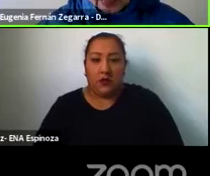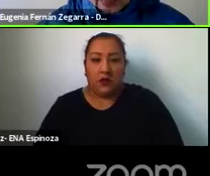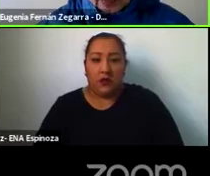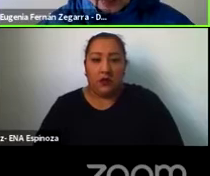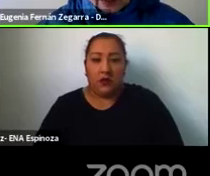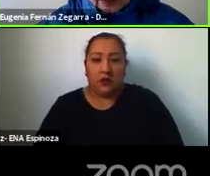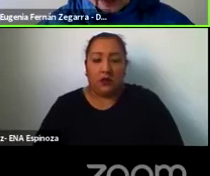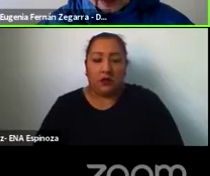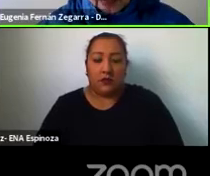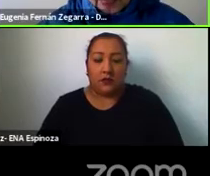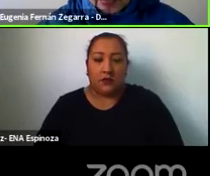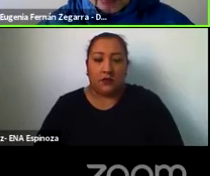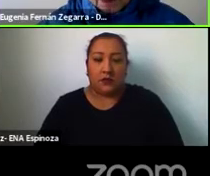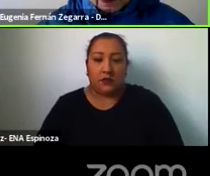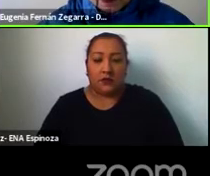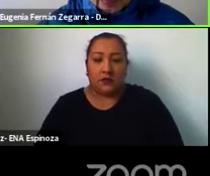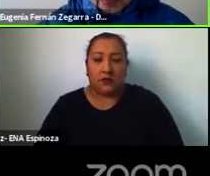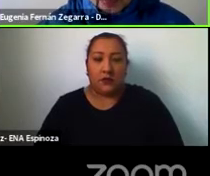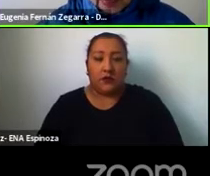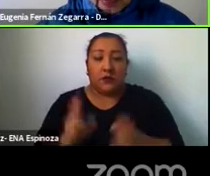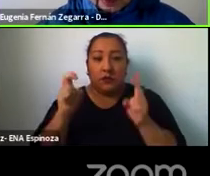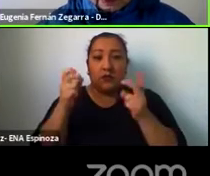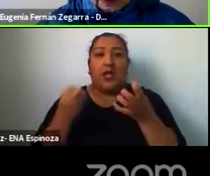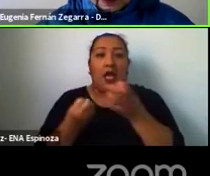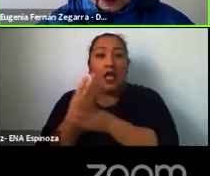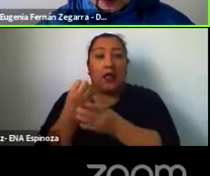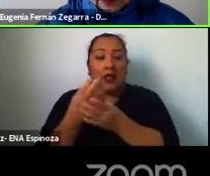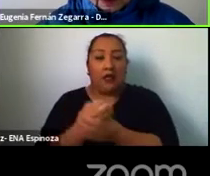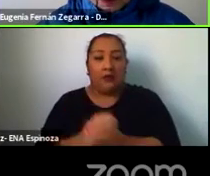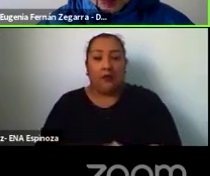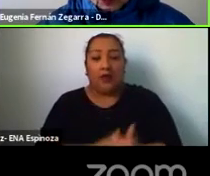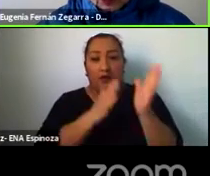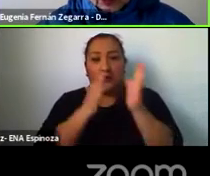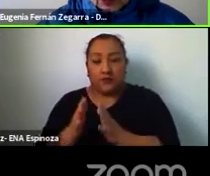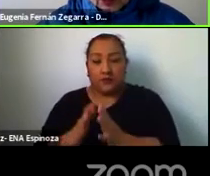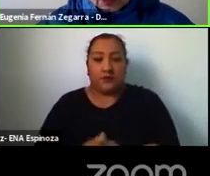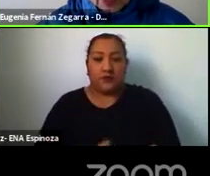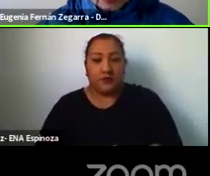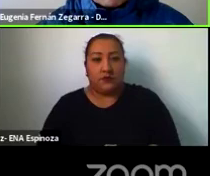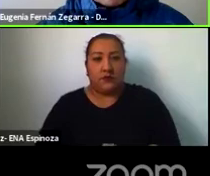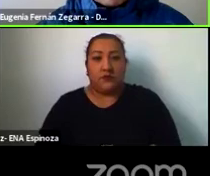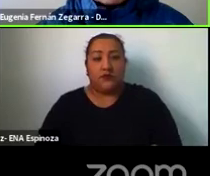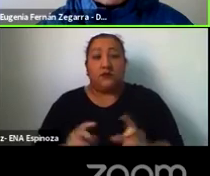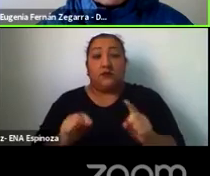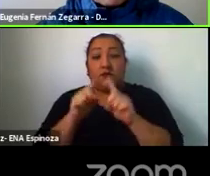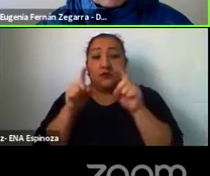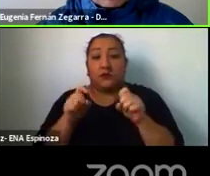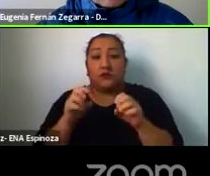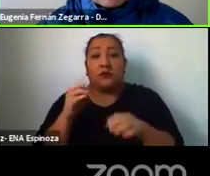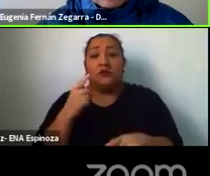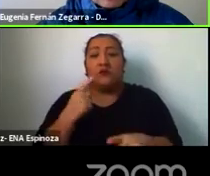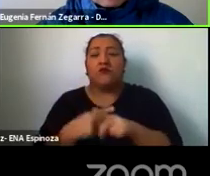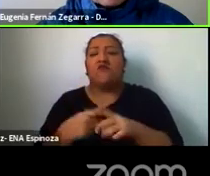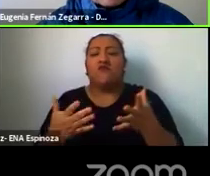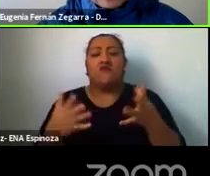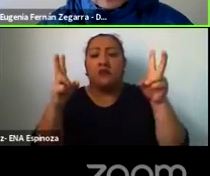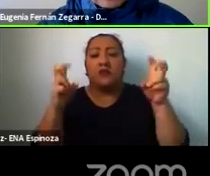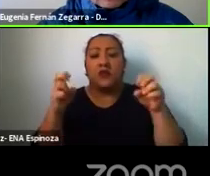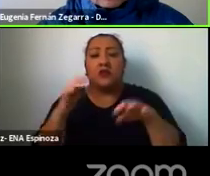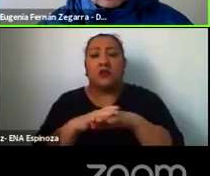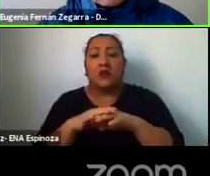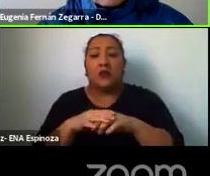caso de Arequipa, están preguntando también por el tema de los